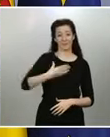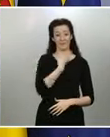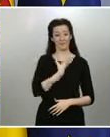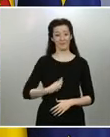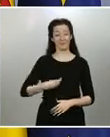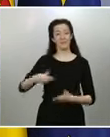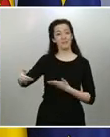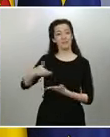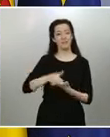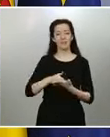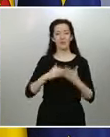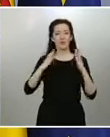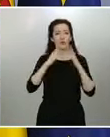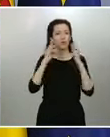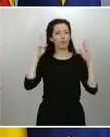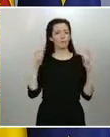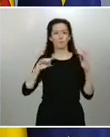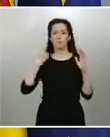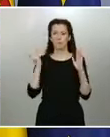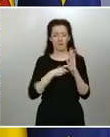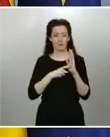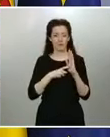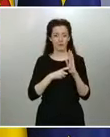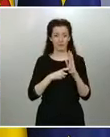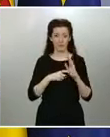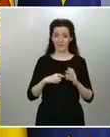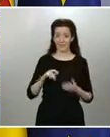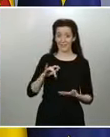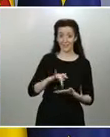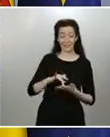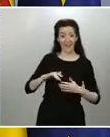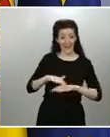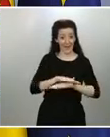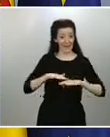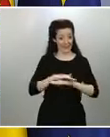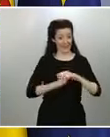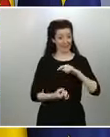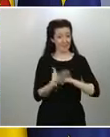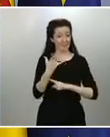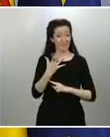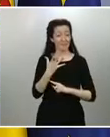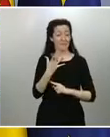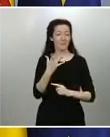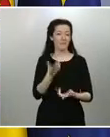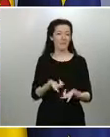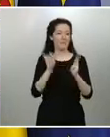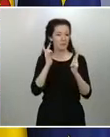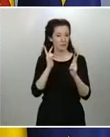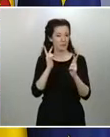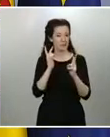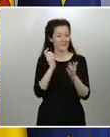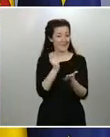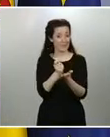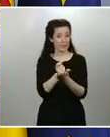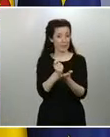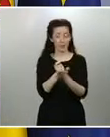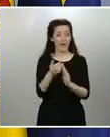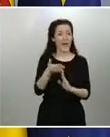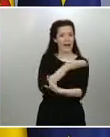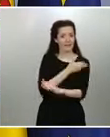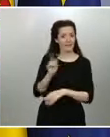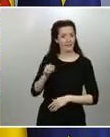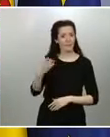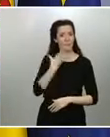de sacar el gobierno los permisos retribuidos hoy en día gracias a las medidas que se han tomado pues